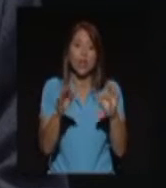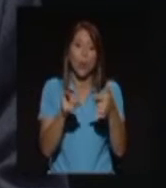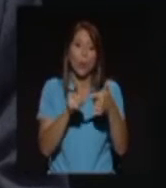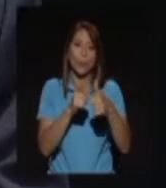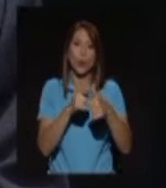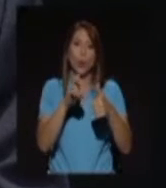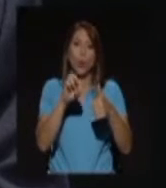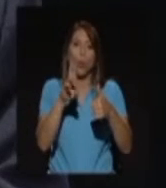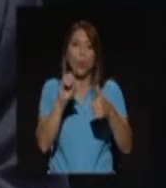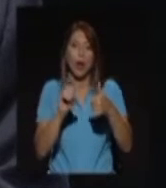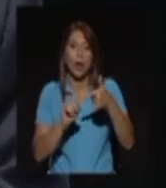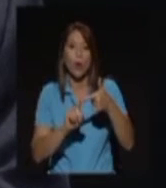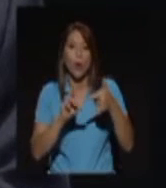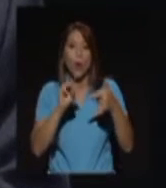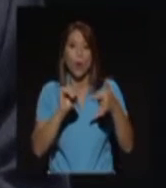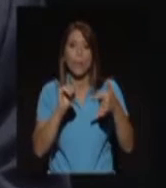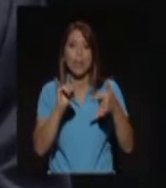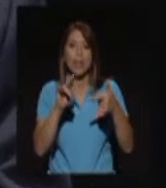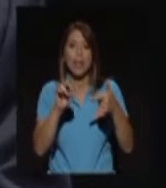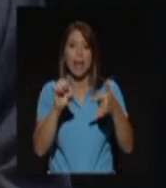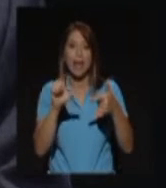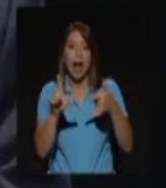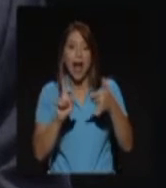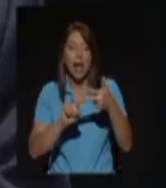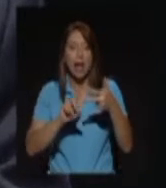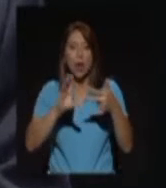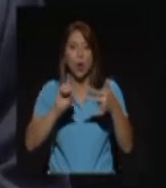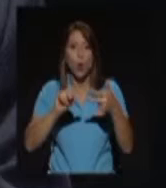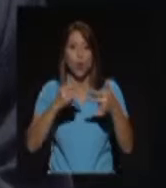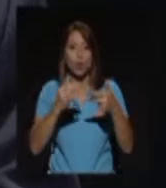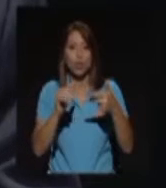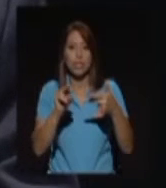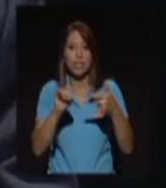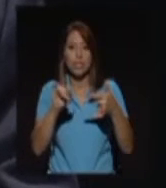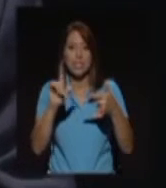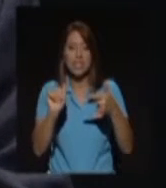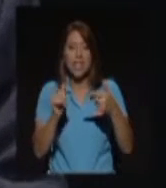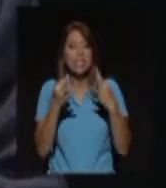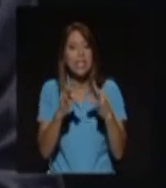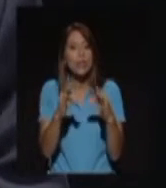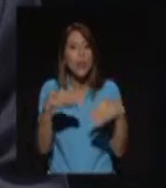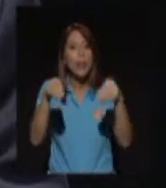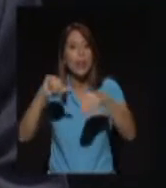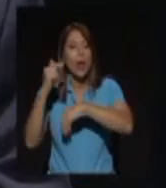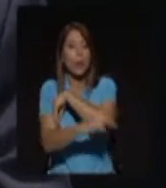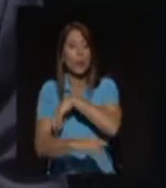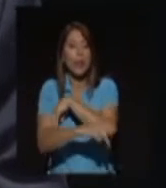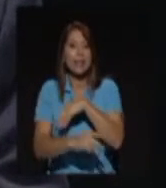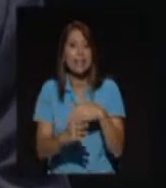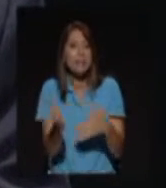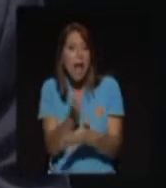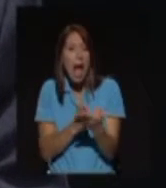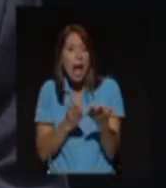varios cochinilla, varios productos de esos, ¿verdad? Ninguno, en fin, en esos campos algo se hizo, pero